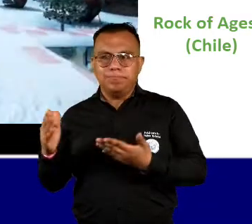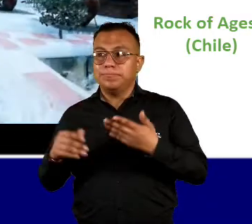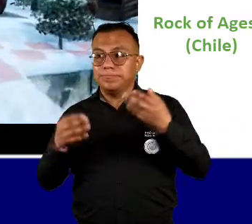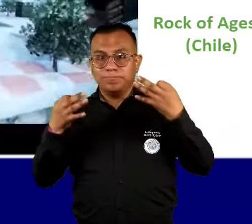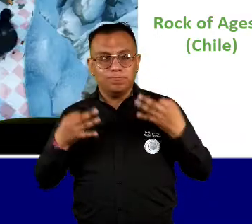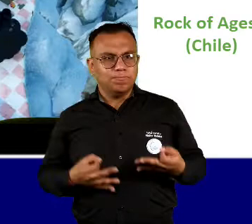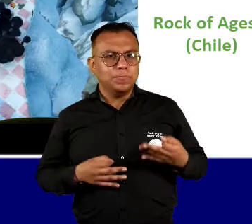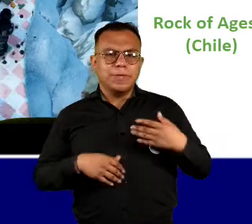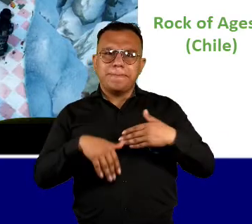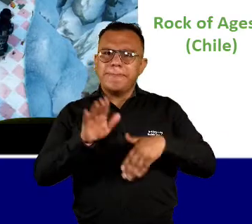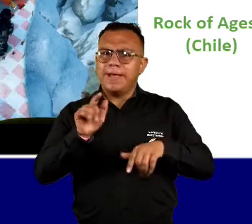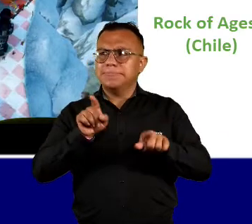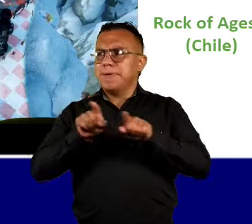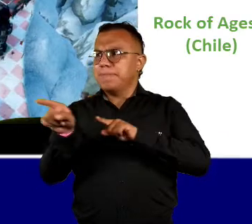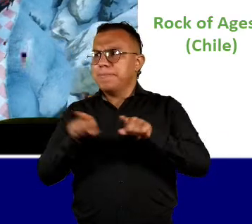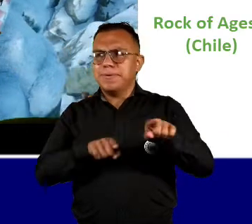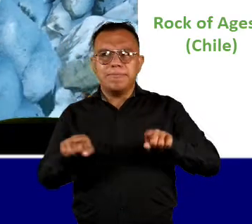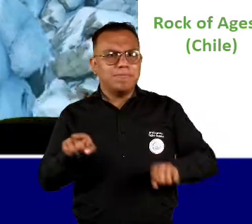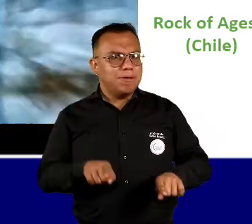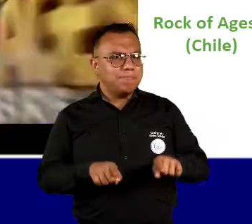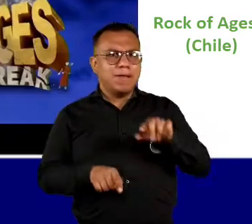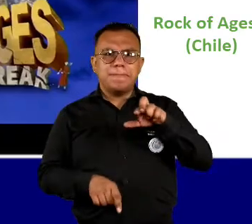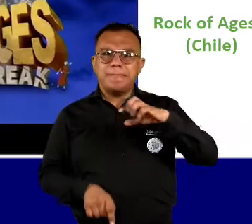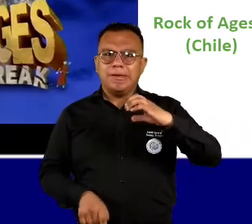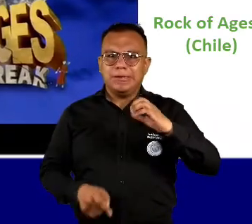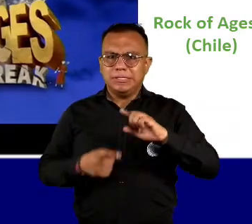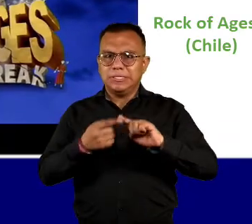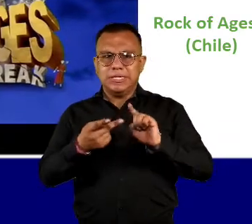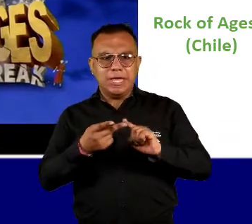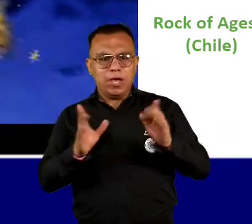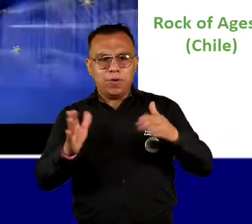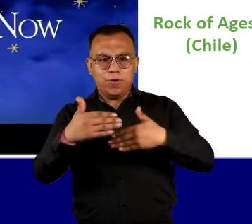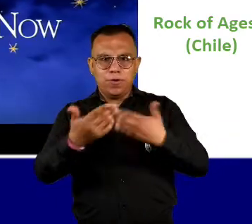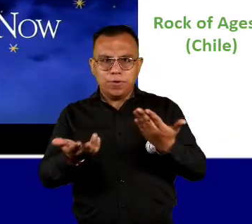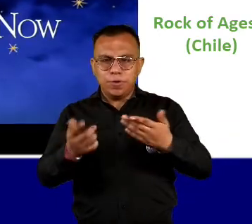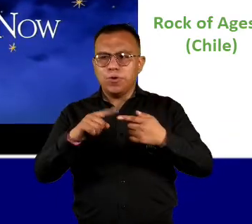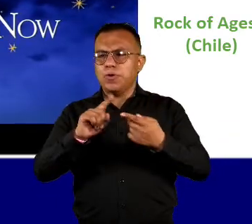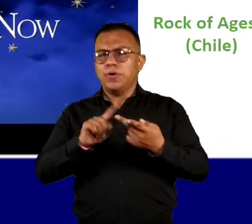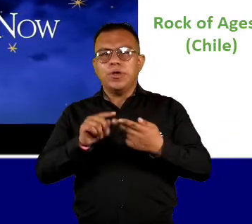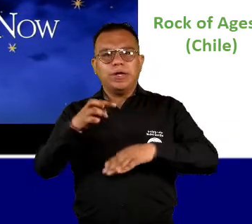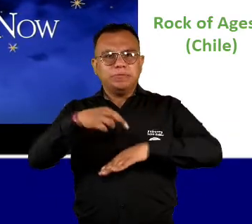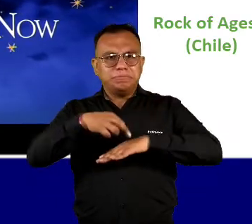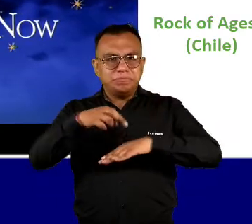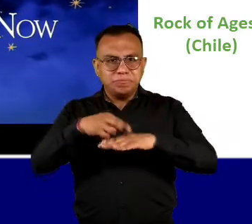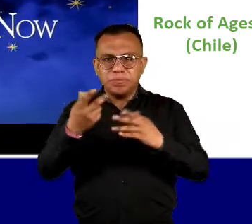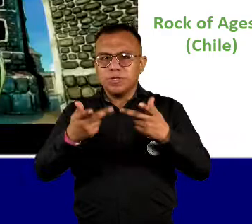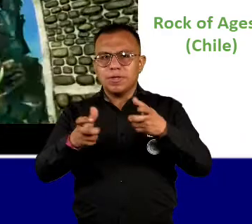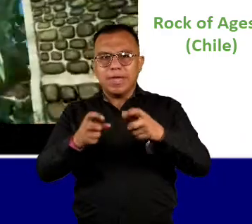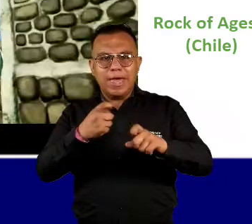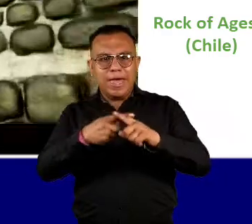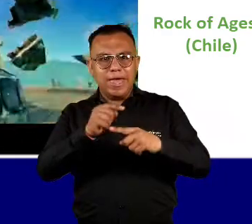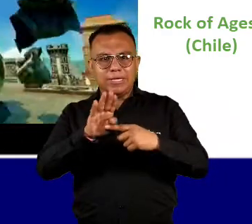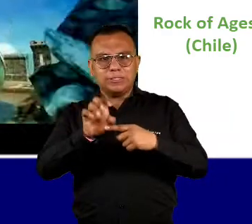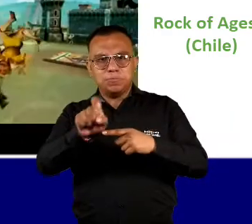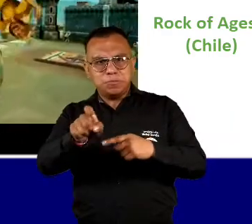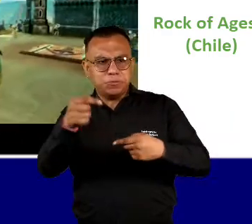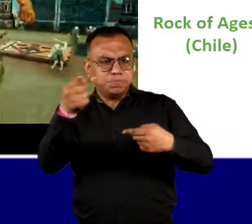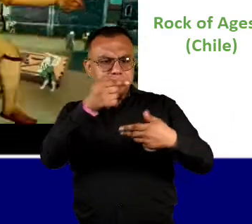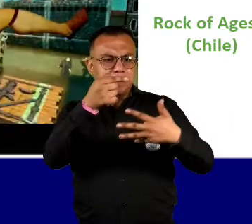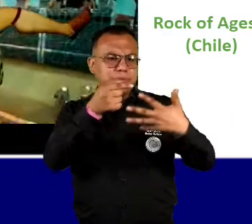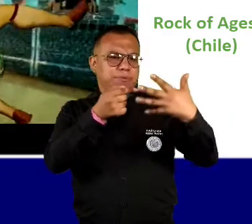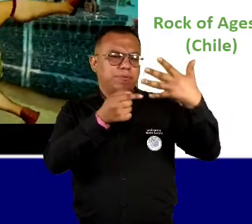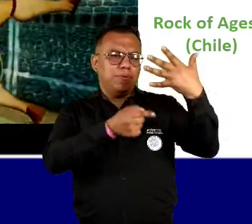filminas pero van a ver un montón de juegos que están en PC consolas en switch Nintendo Xbox en un montón de helados